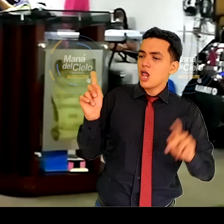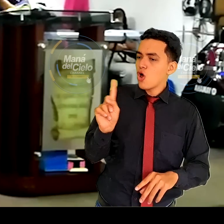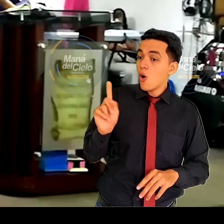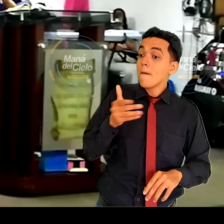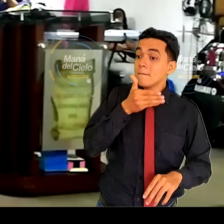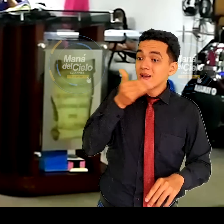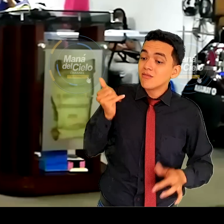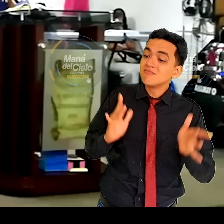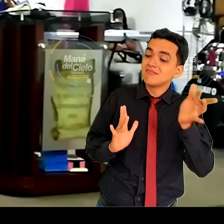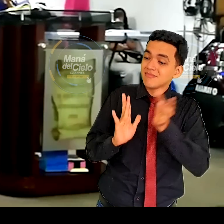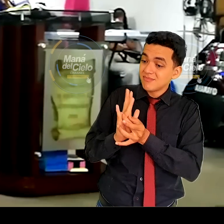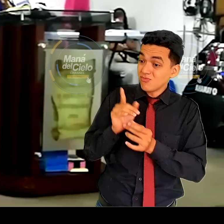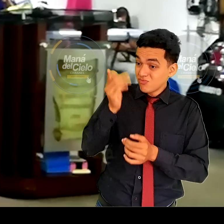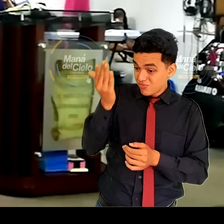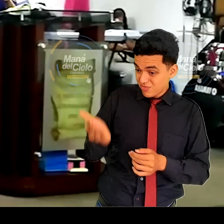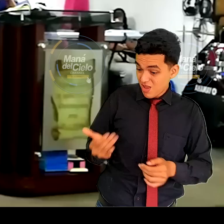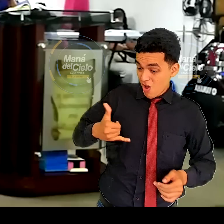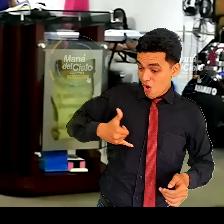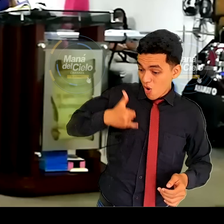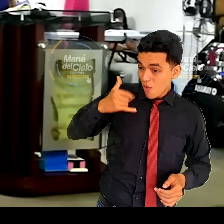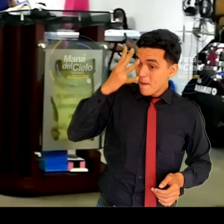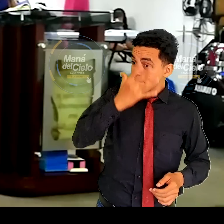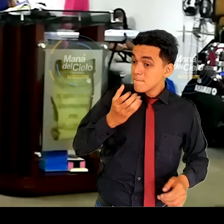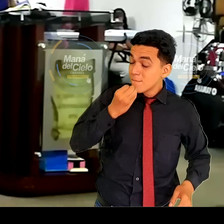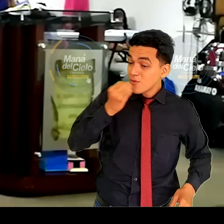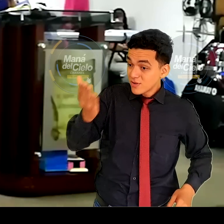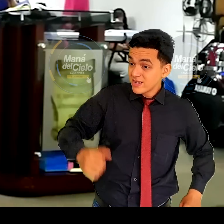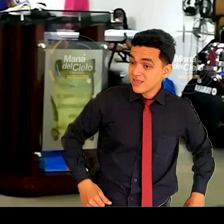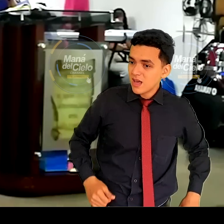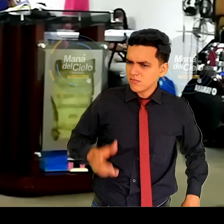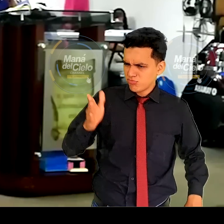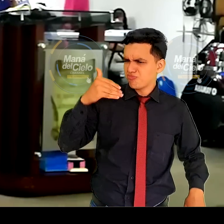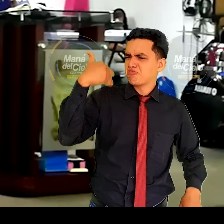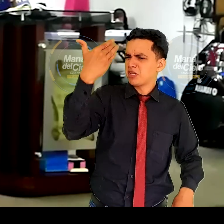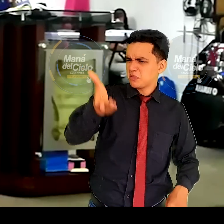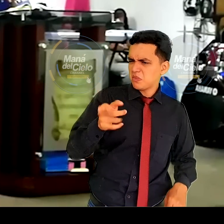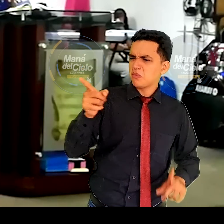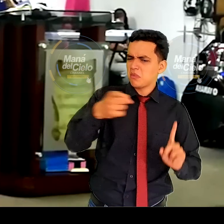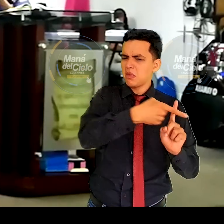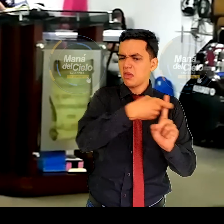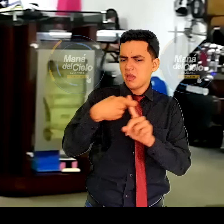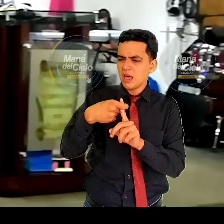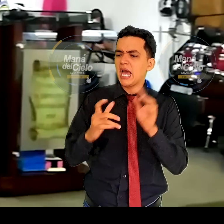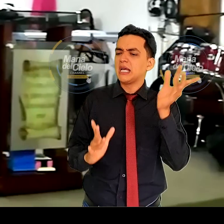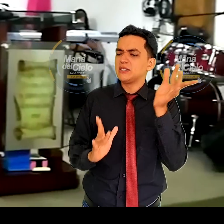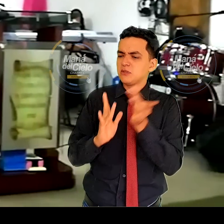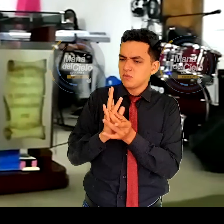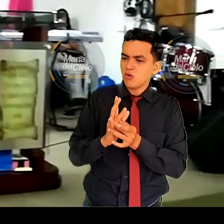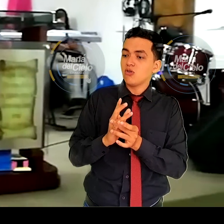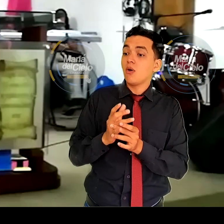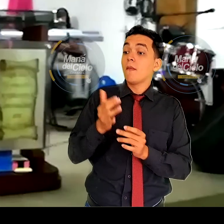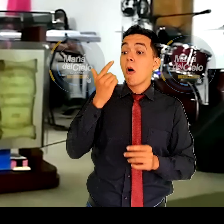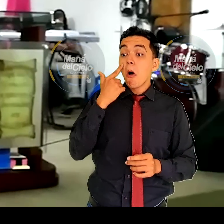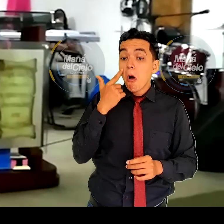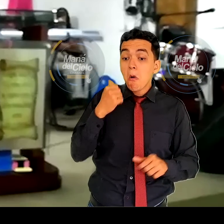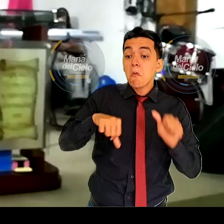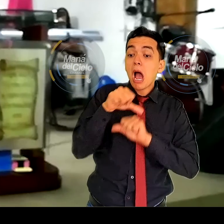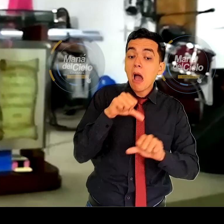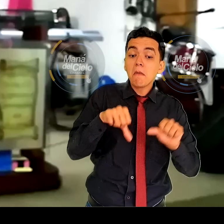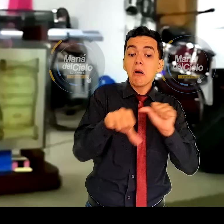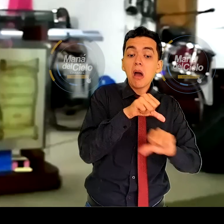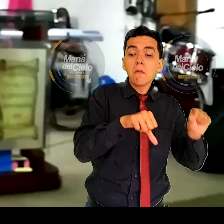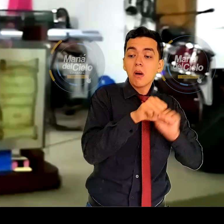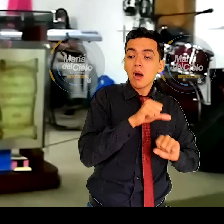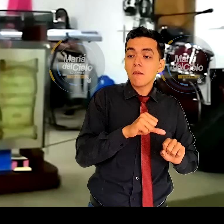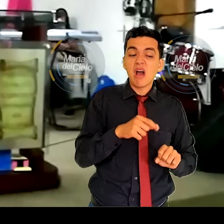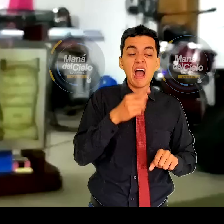a salir casándose de tal manera o cambiando de esposo como uno cambia de ropa, porque este no le va a servir,